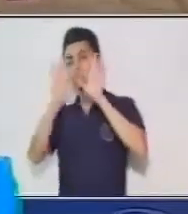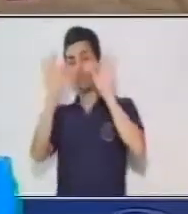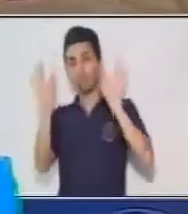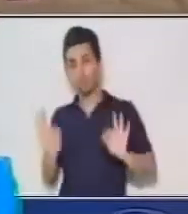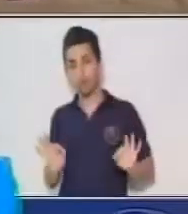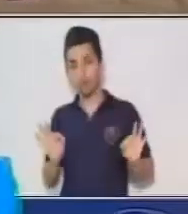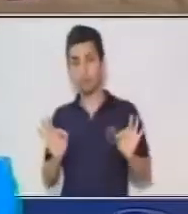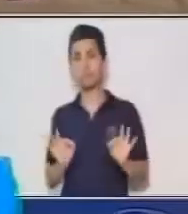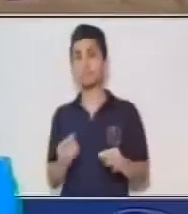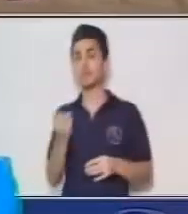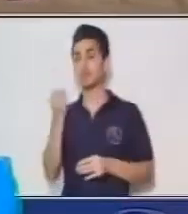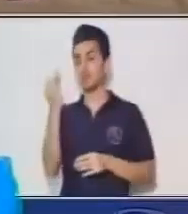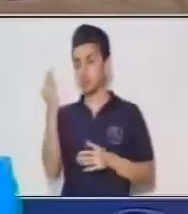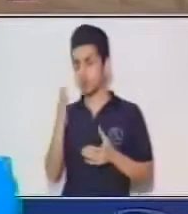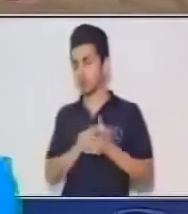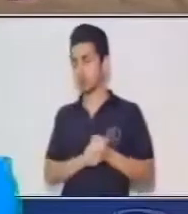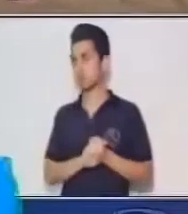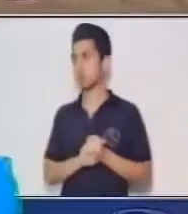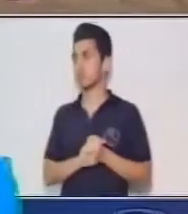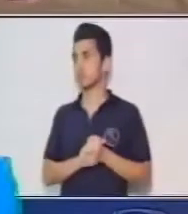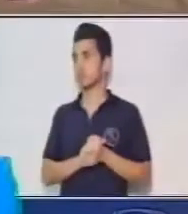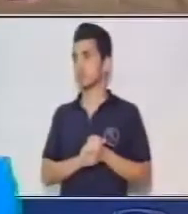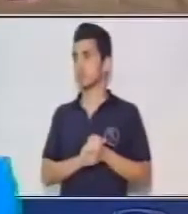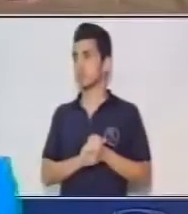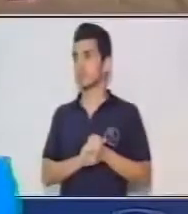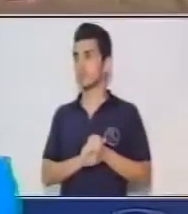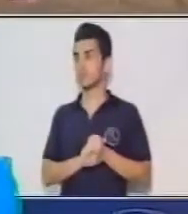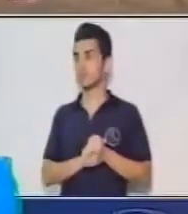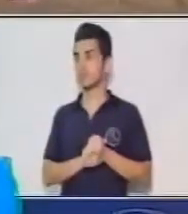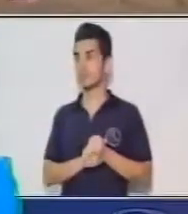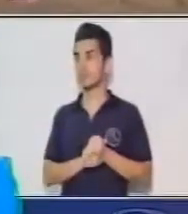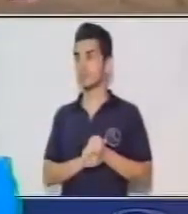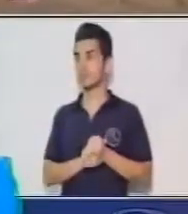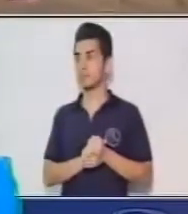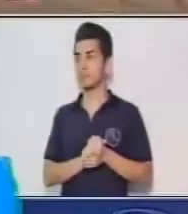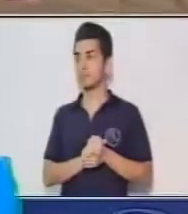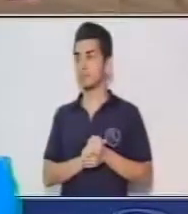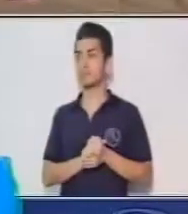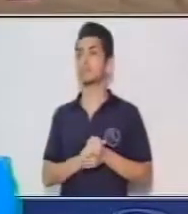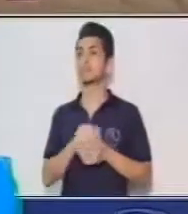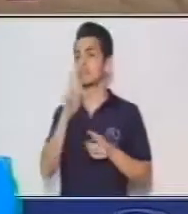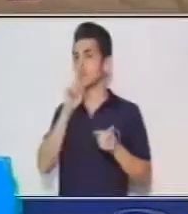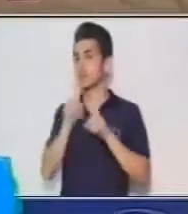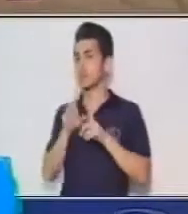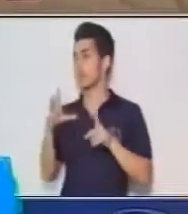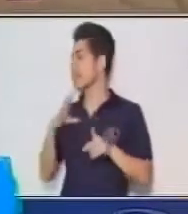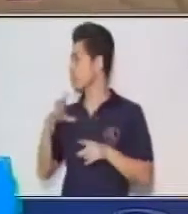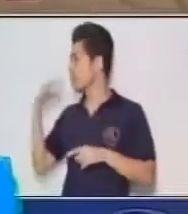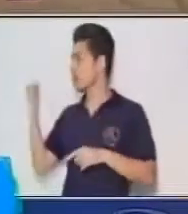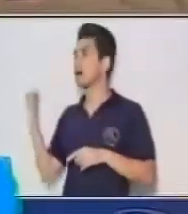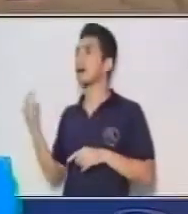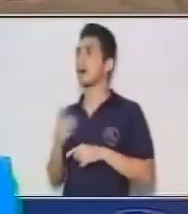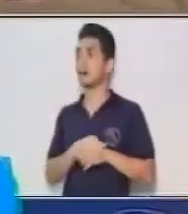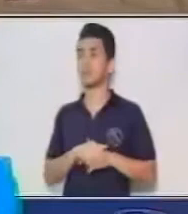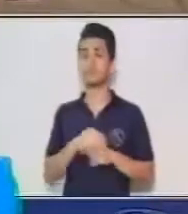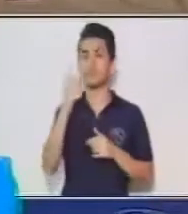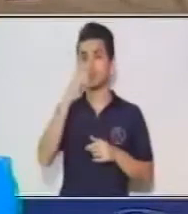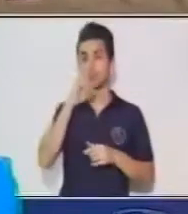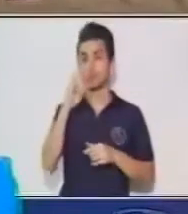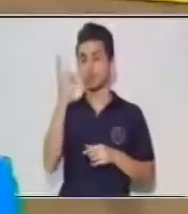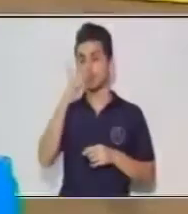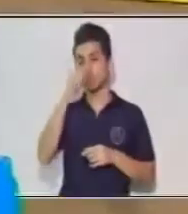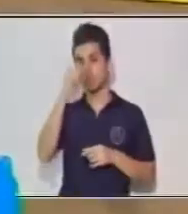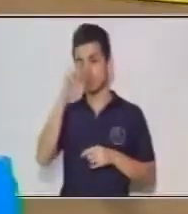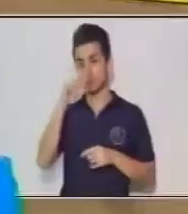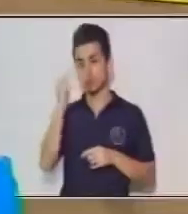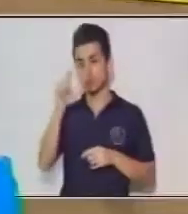de números. Bueno, en esta ocasión tendremos acá también la regla de la sustracción.